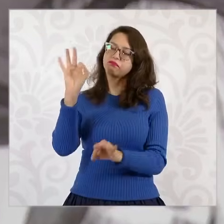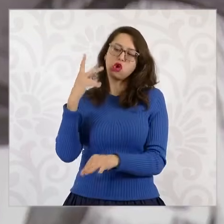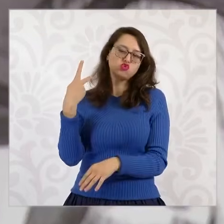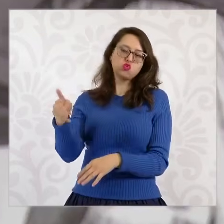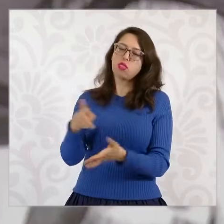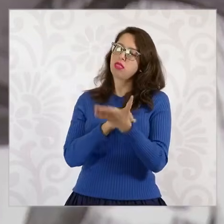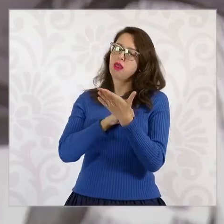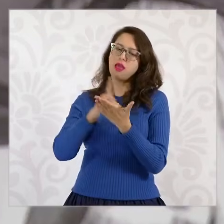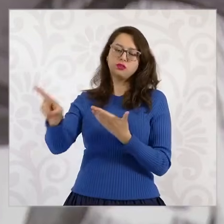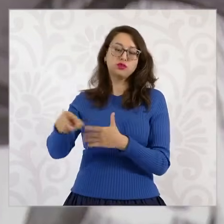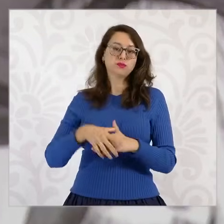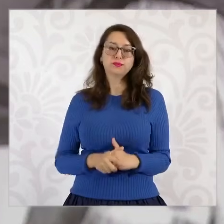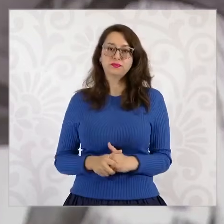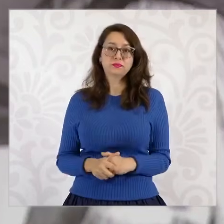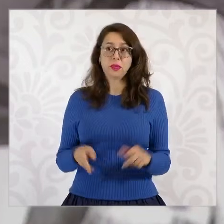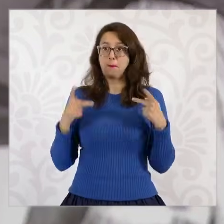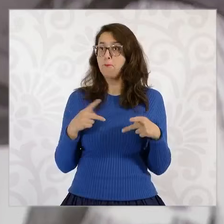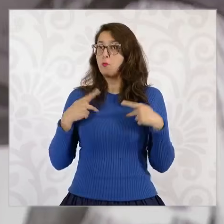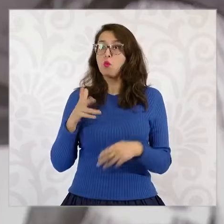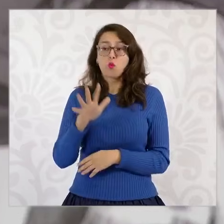Son los pueblos.